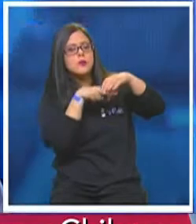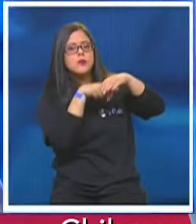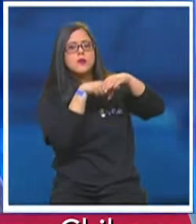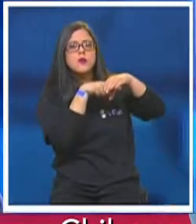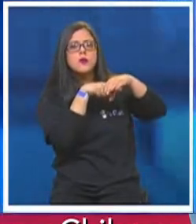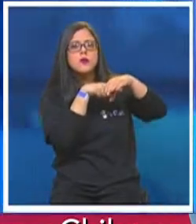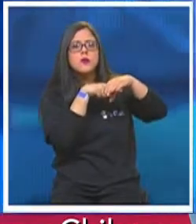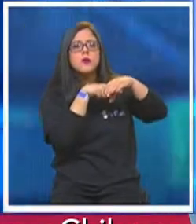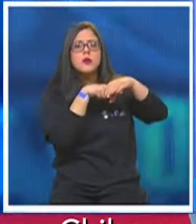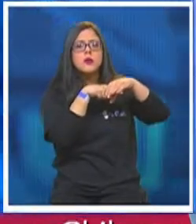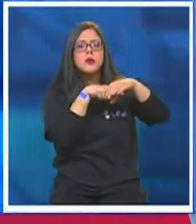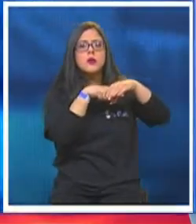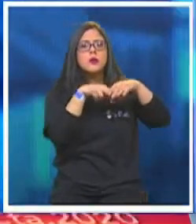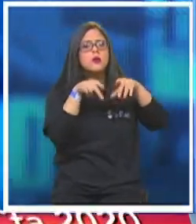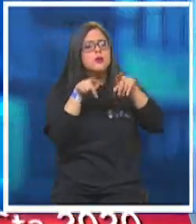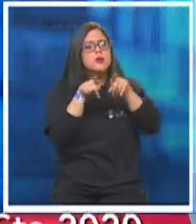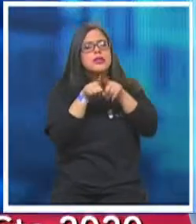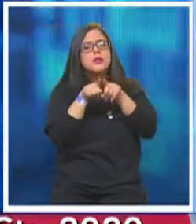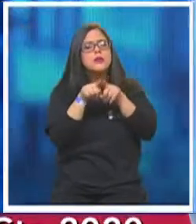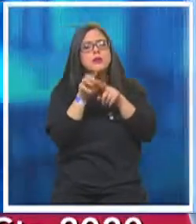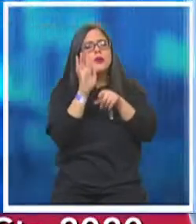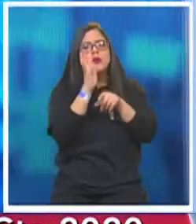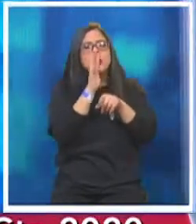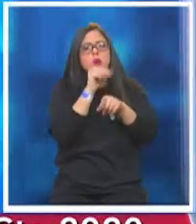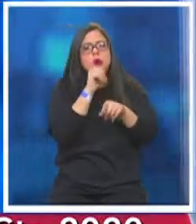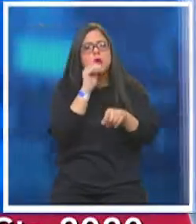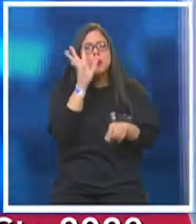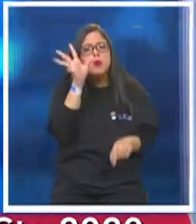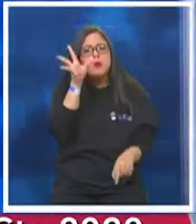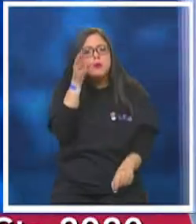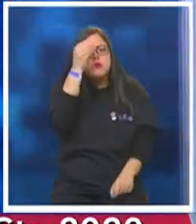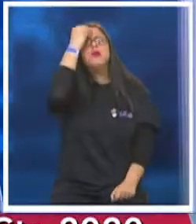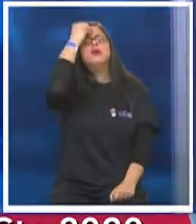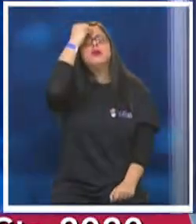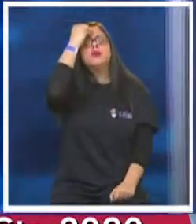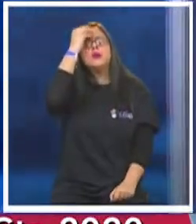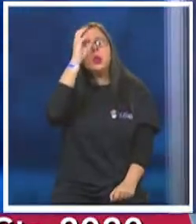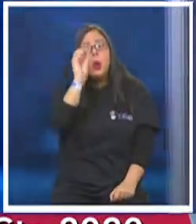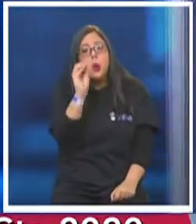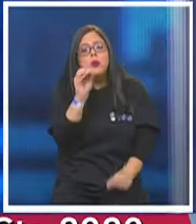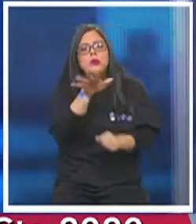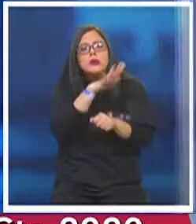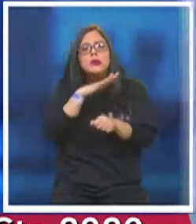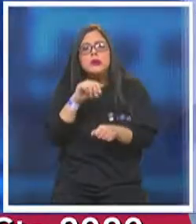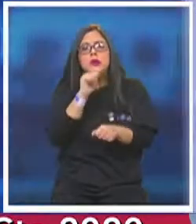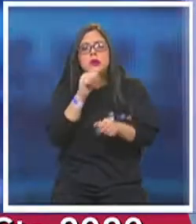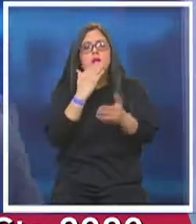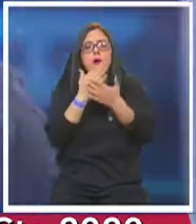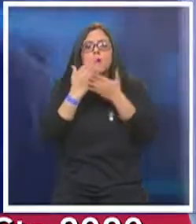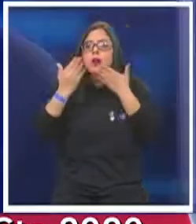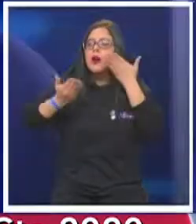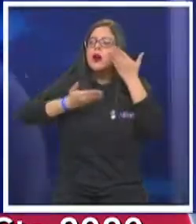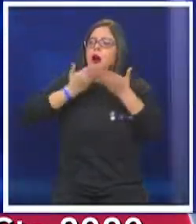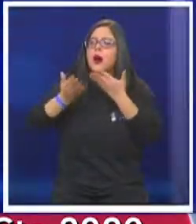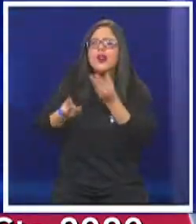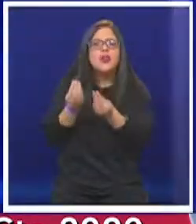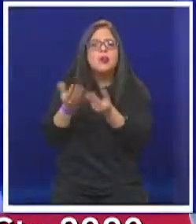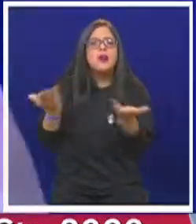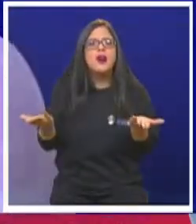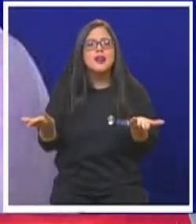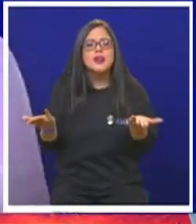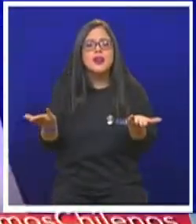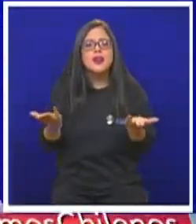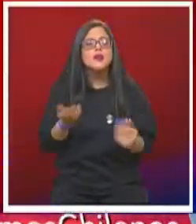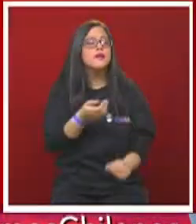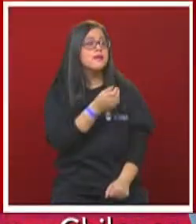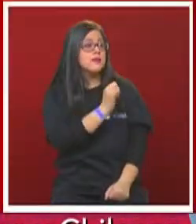sin conciencia, que están en situaciones muy precarias, cuando se les canta, algo pasa. Cuando el micrófono viene